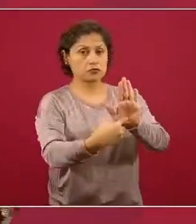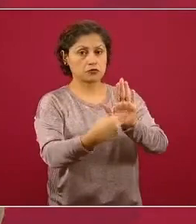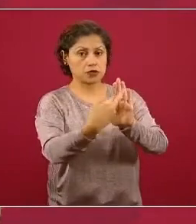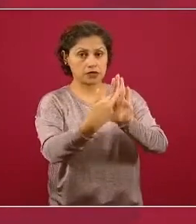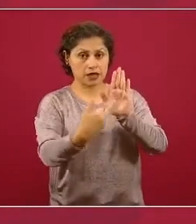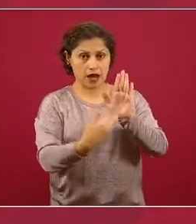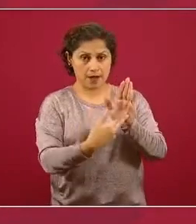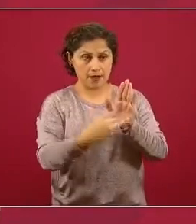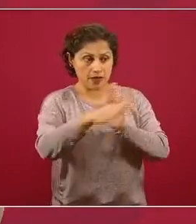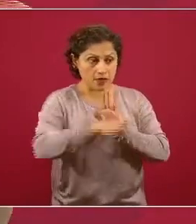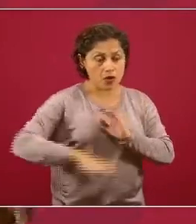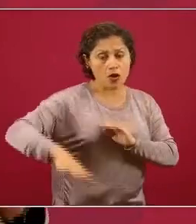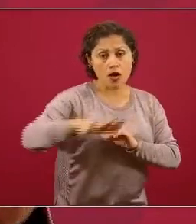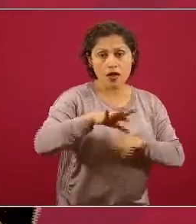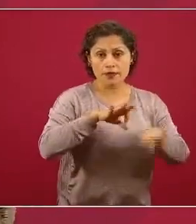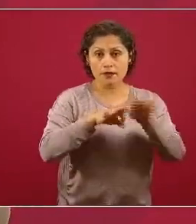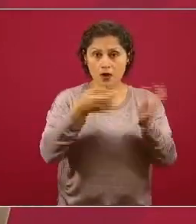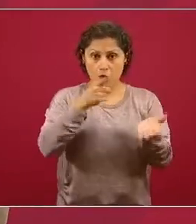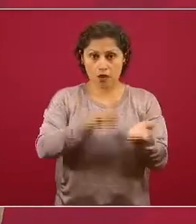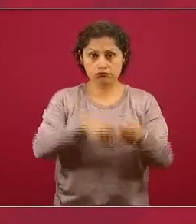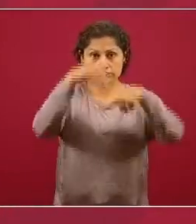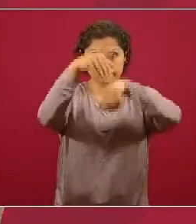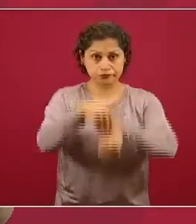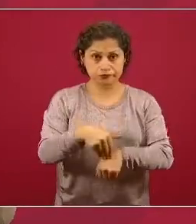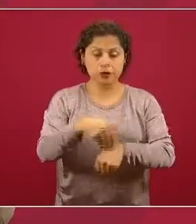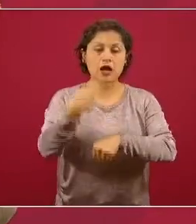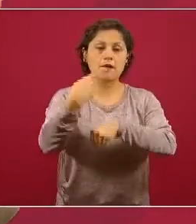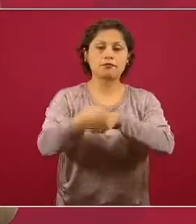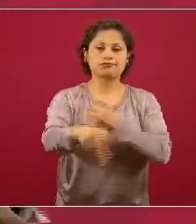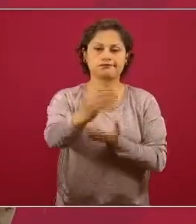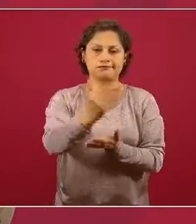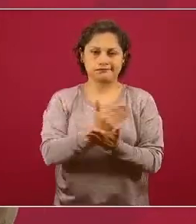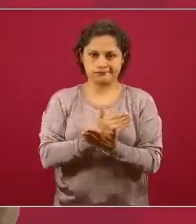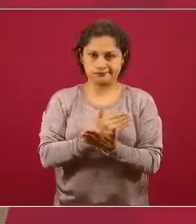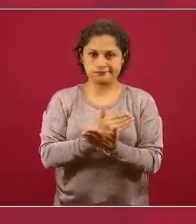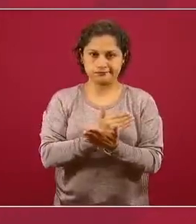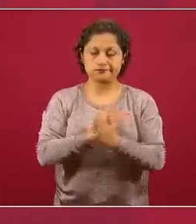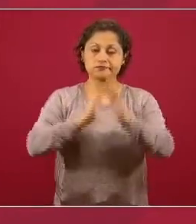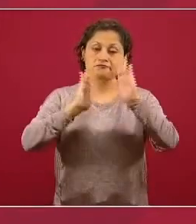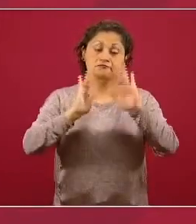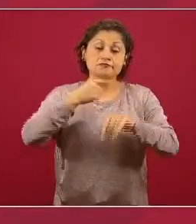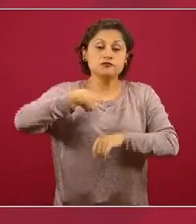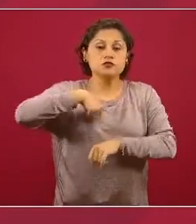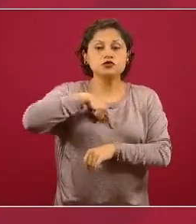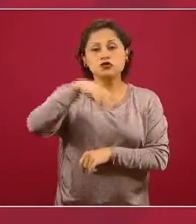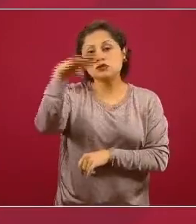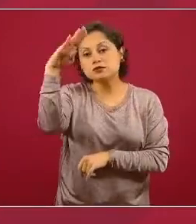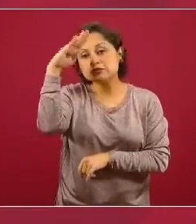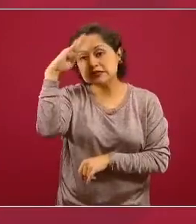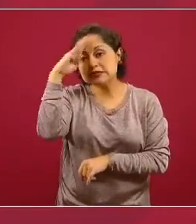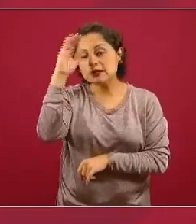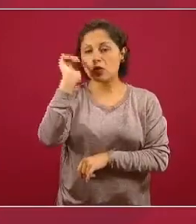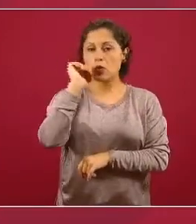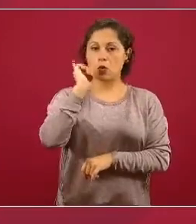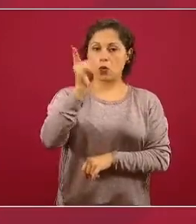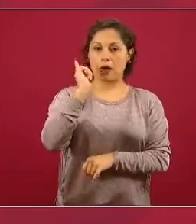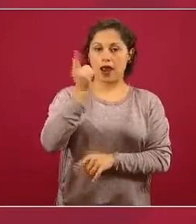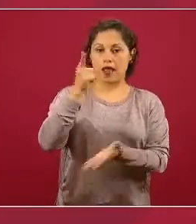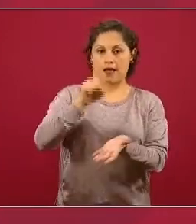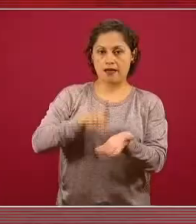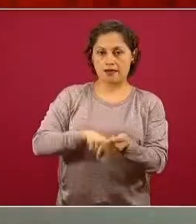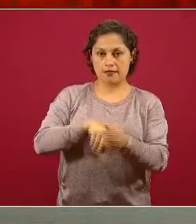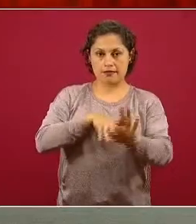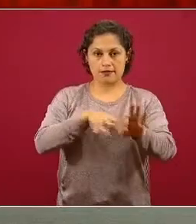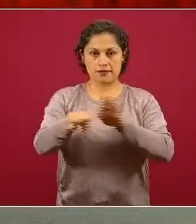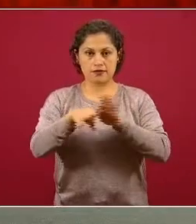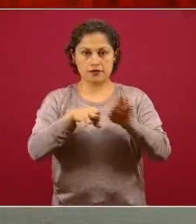Uno pensaría o aspiraría a que se mantenga orden, disciplina, conciencia